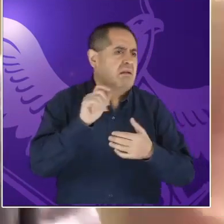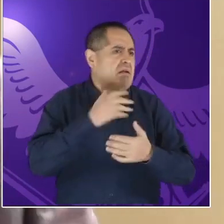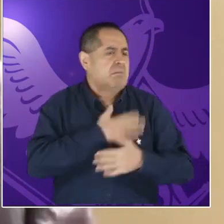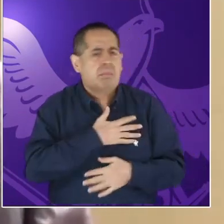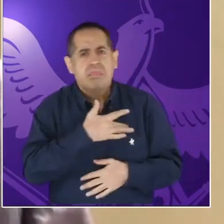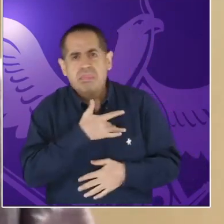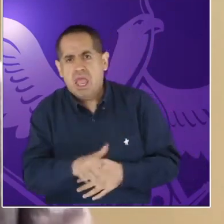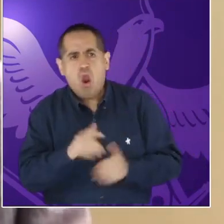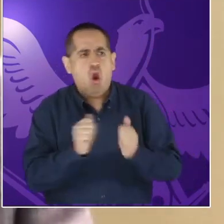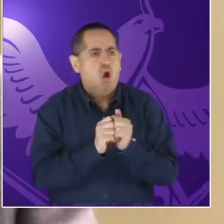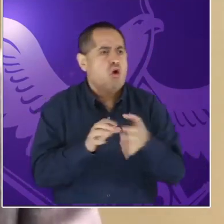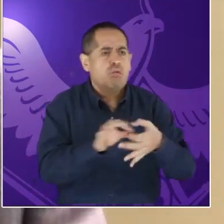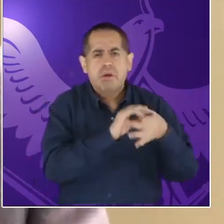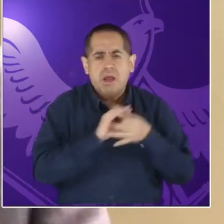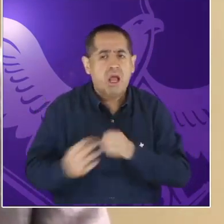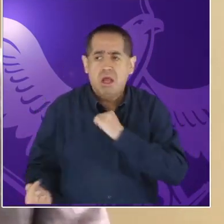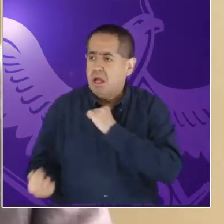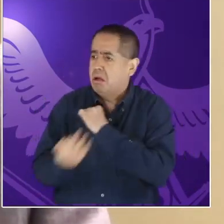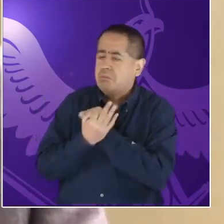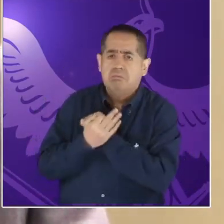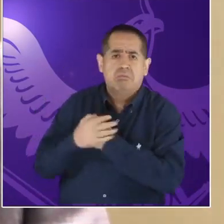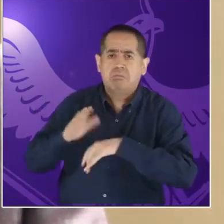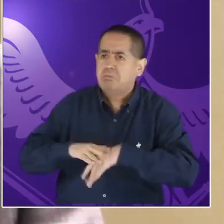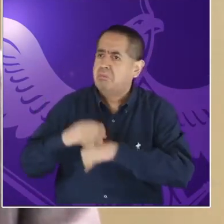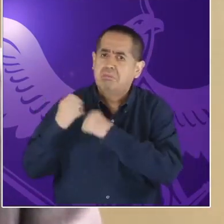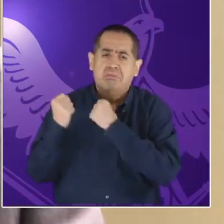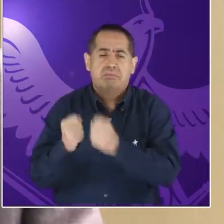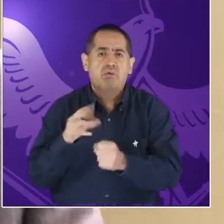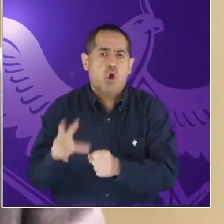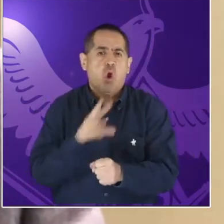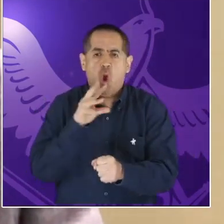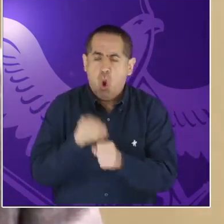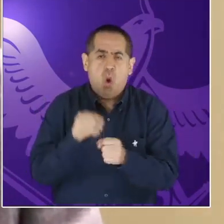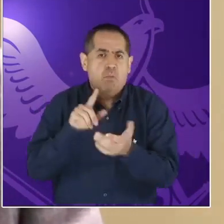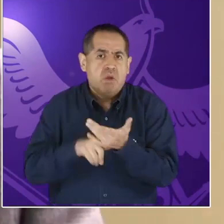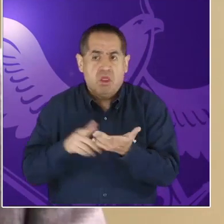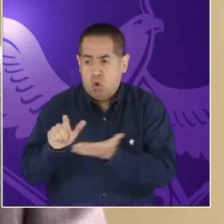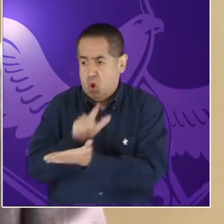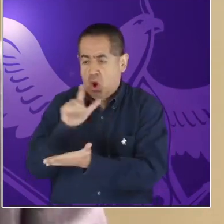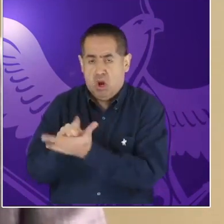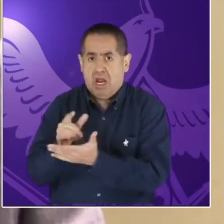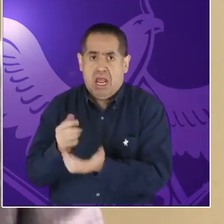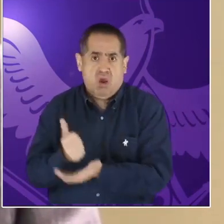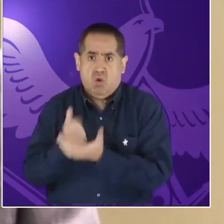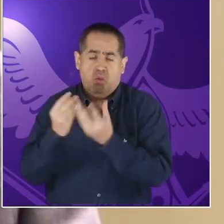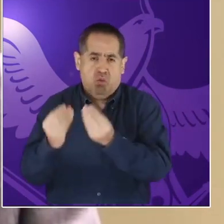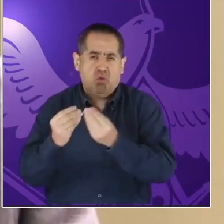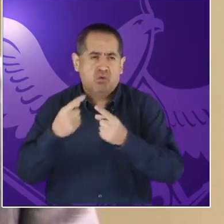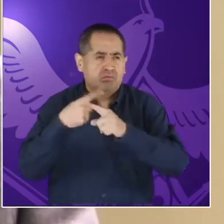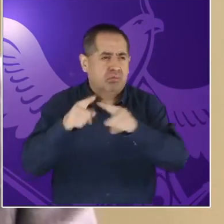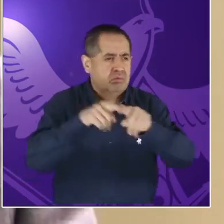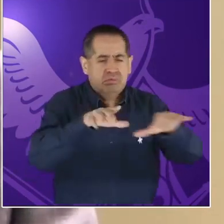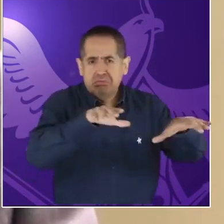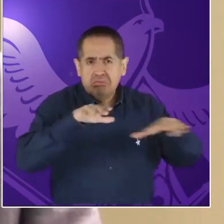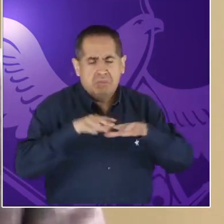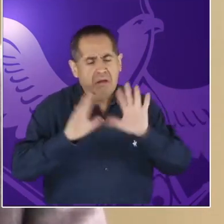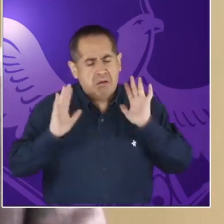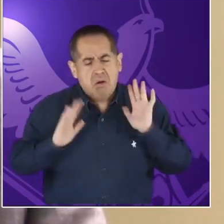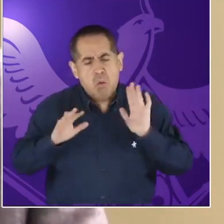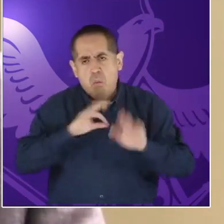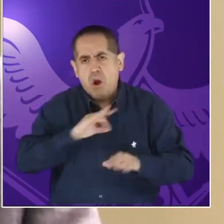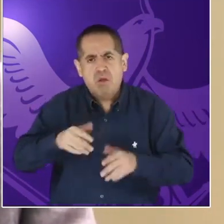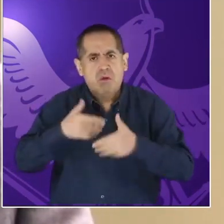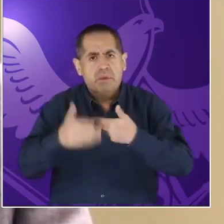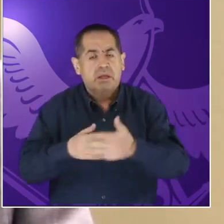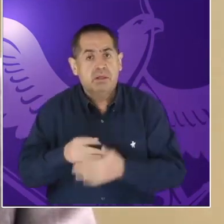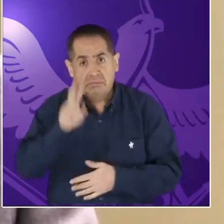amorosas, relaciones de convivencia, de una manera mucho más fortalecida frente al Estado y frente a los demás, frente a los empleadores,